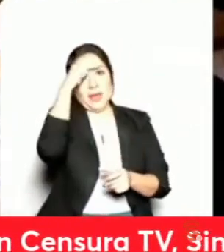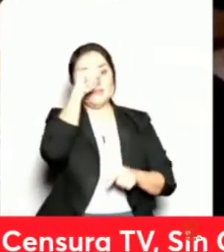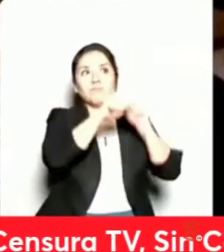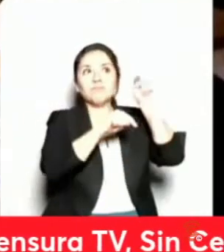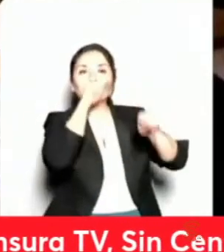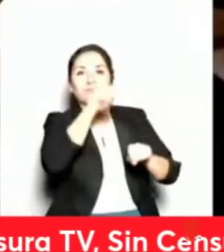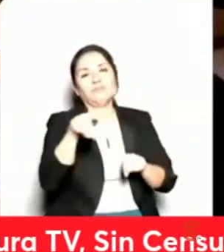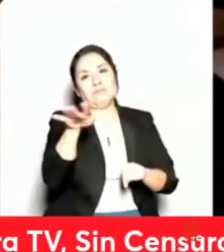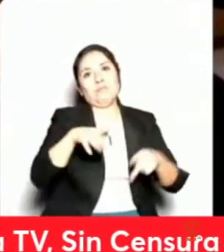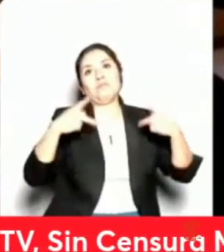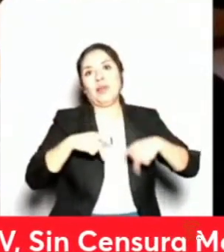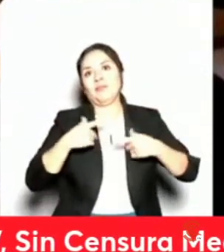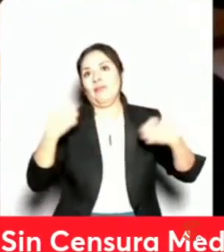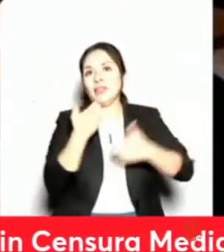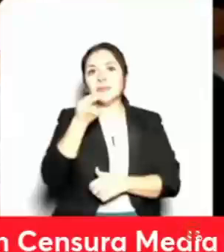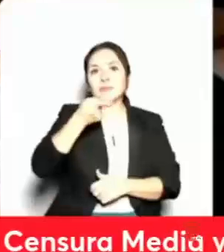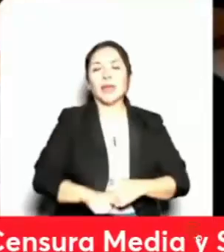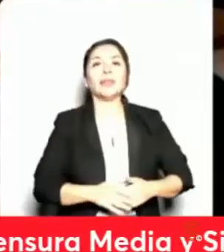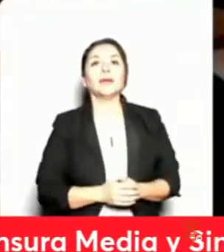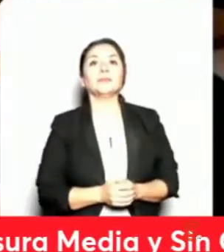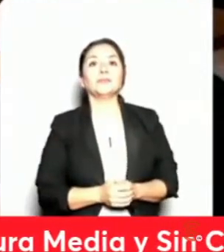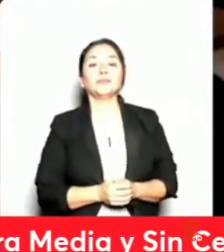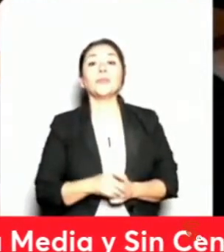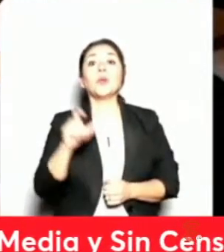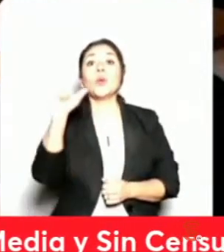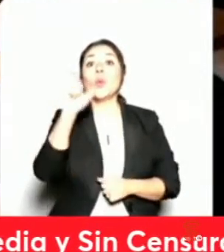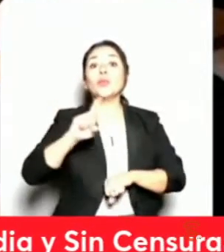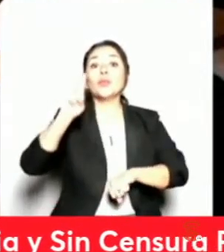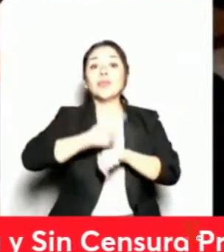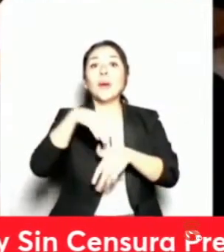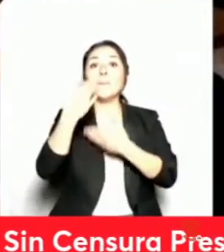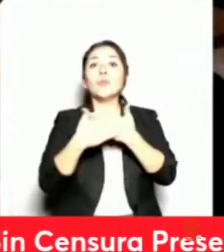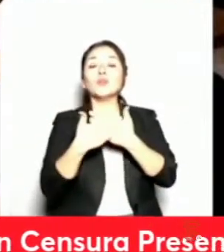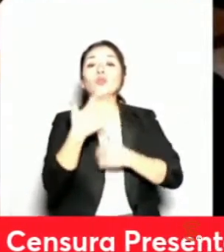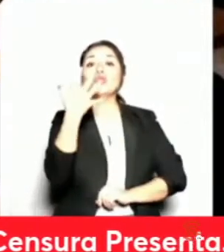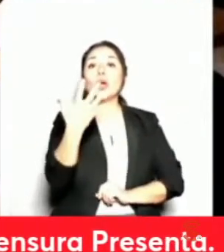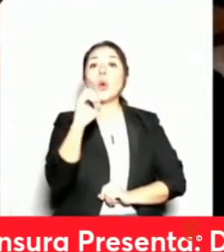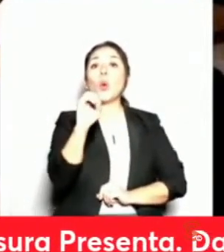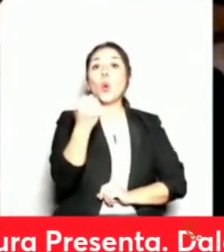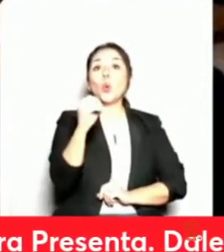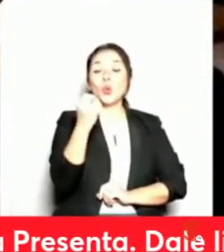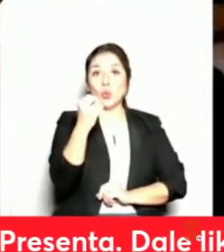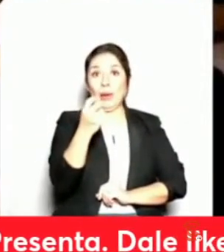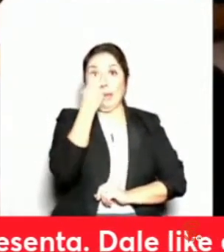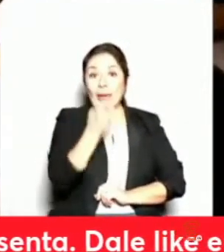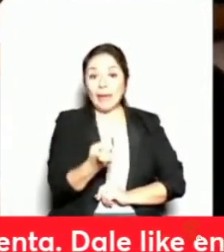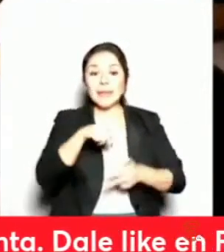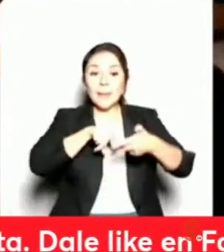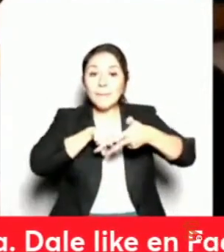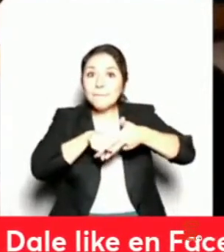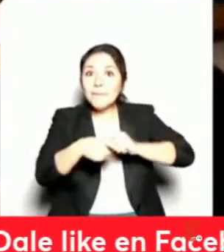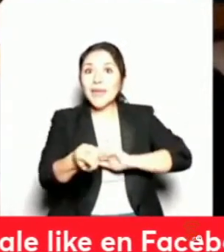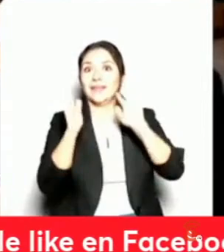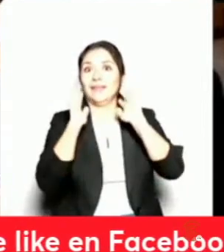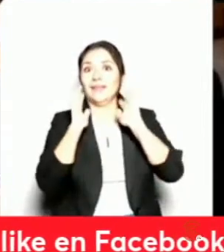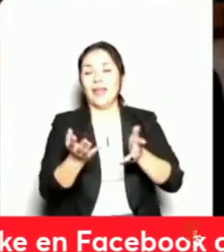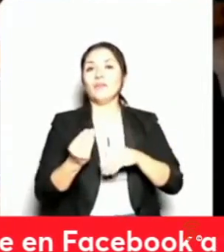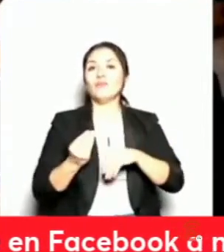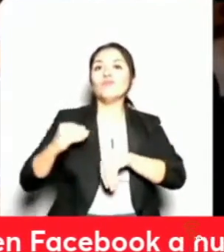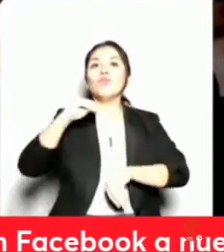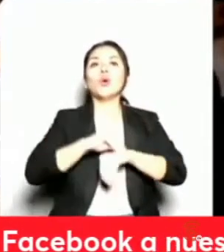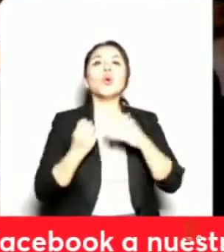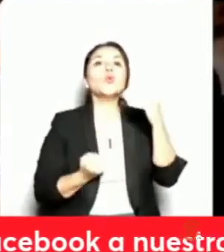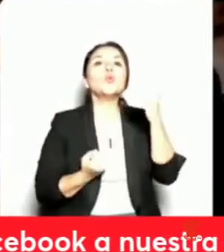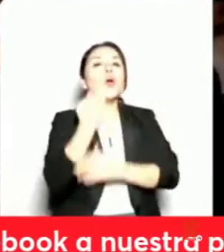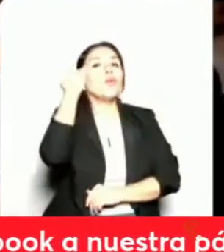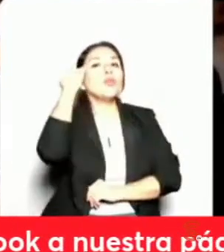los ciudadanos. El 5 de octubre próximo daremos inicio al nuevo